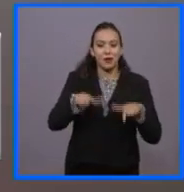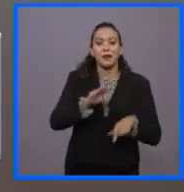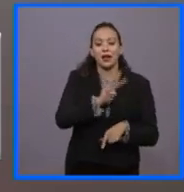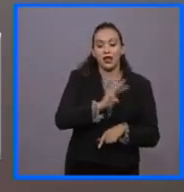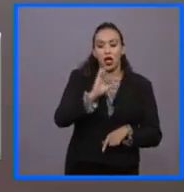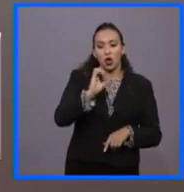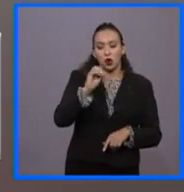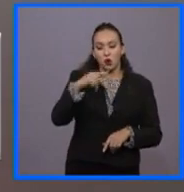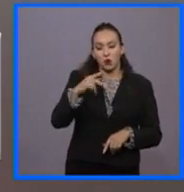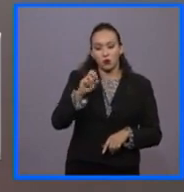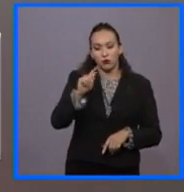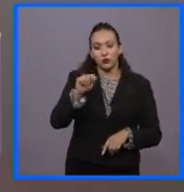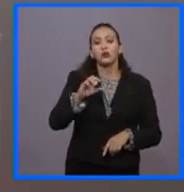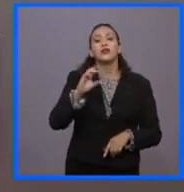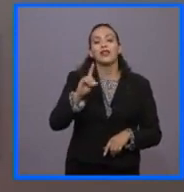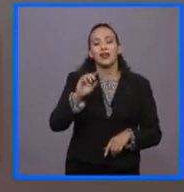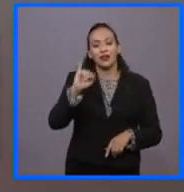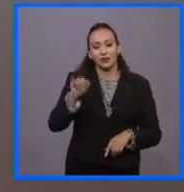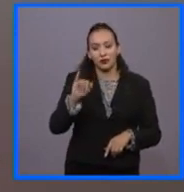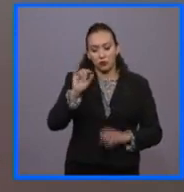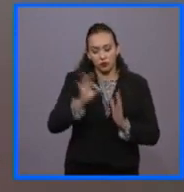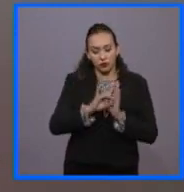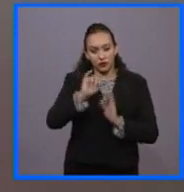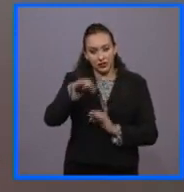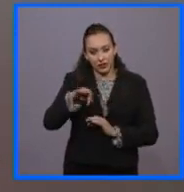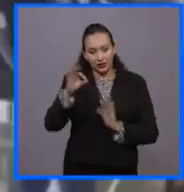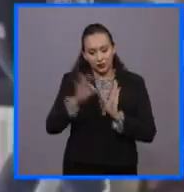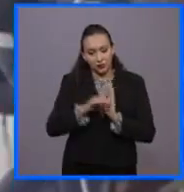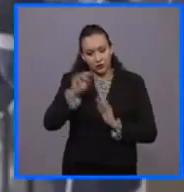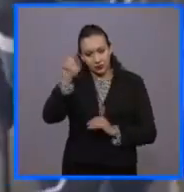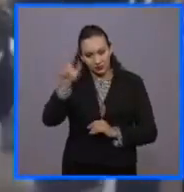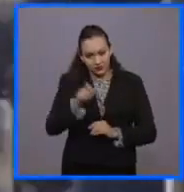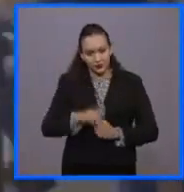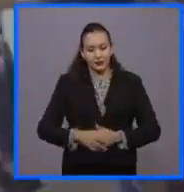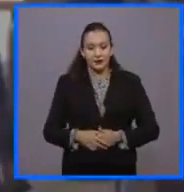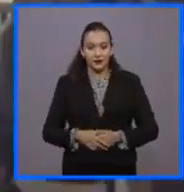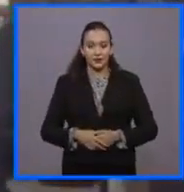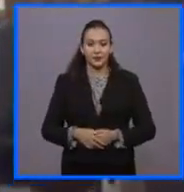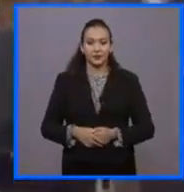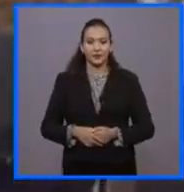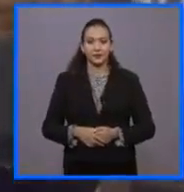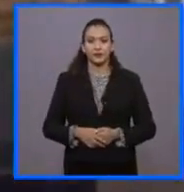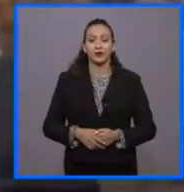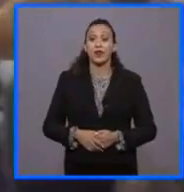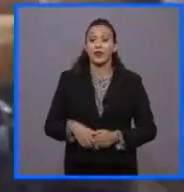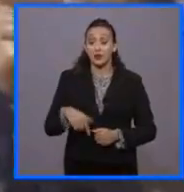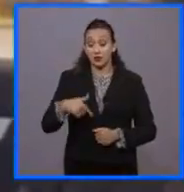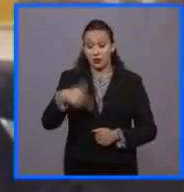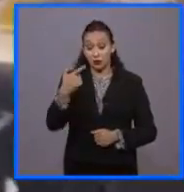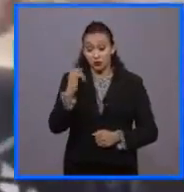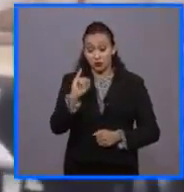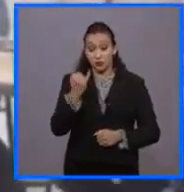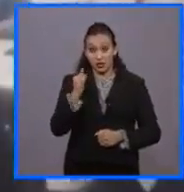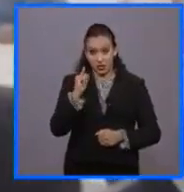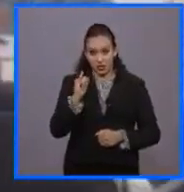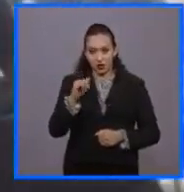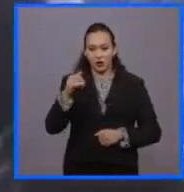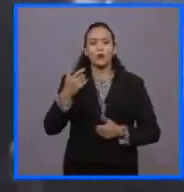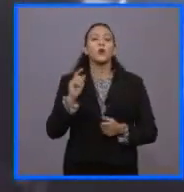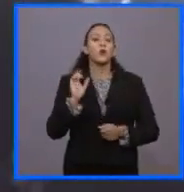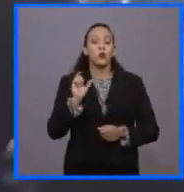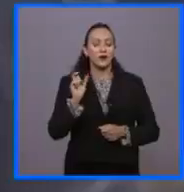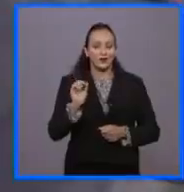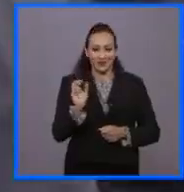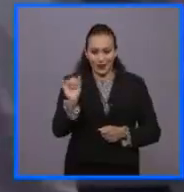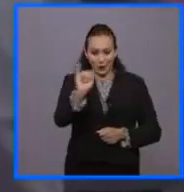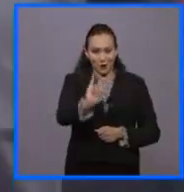computospj2025.ine.mx. A partir del 12 de junio, el próximo jueves, se